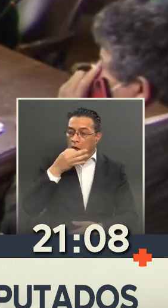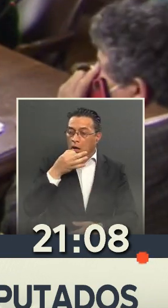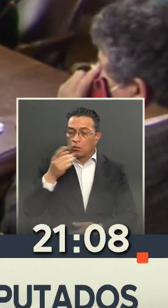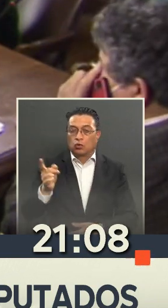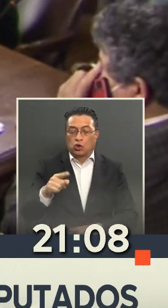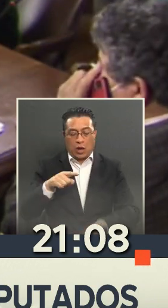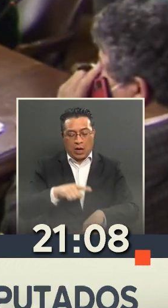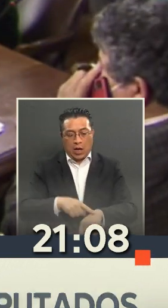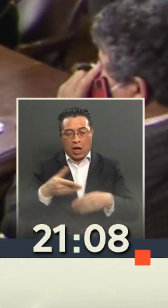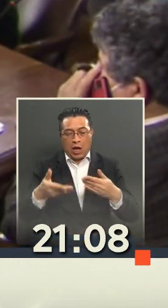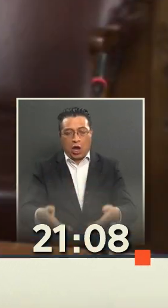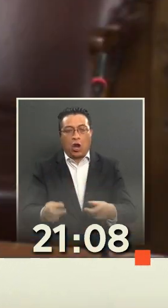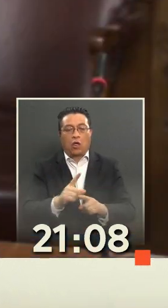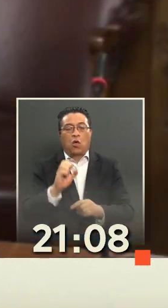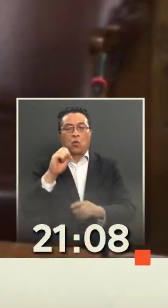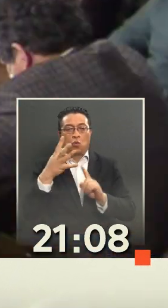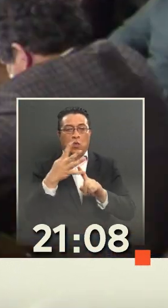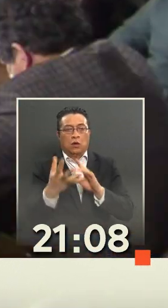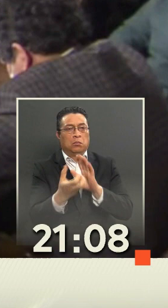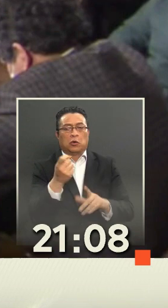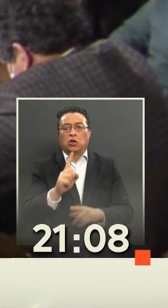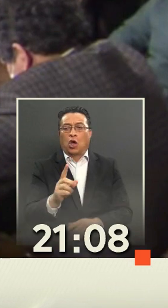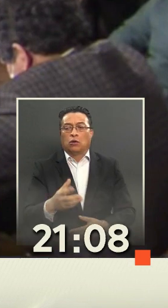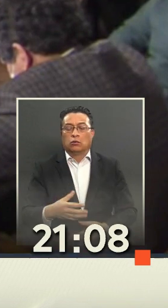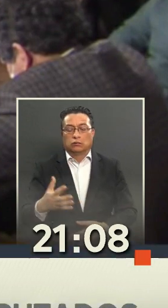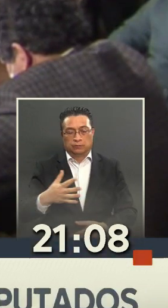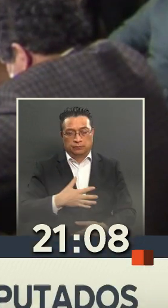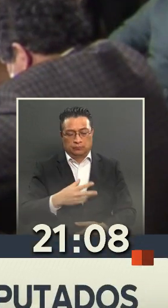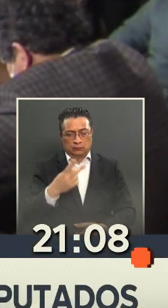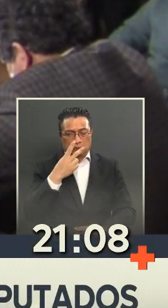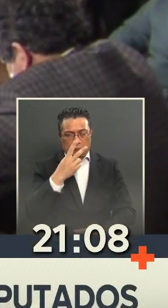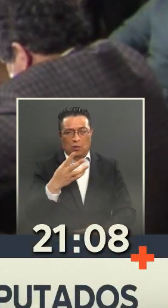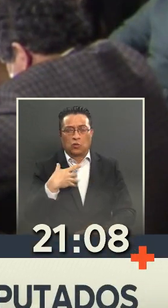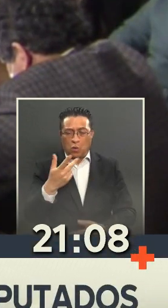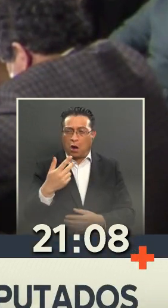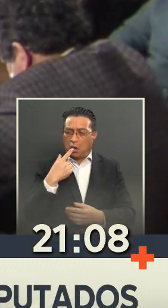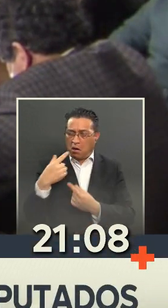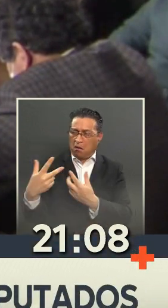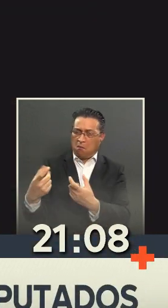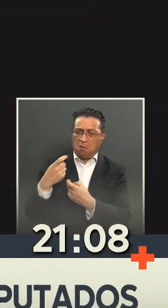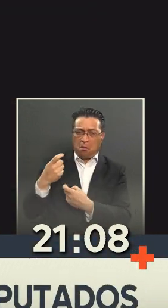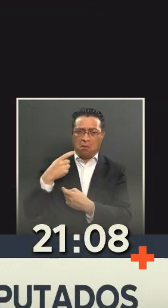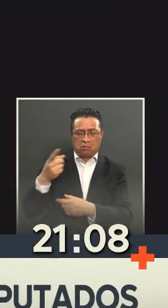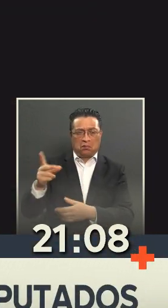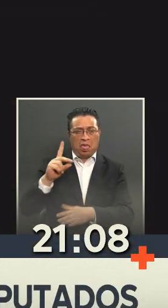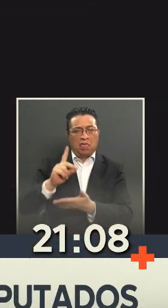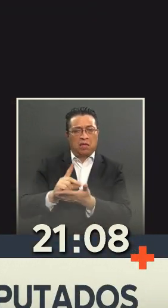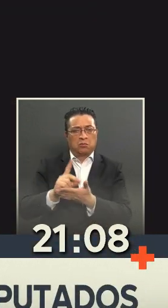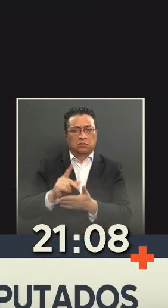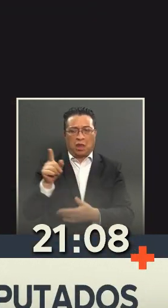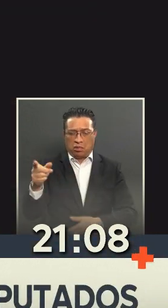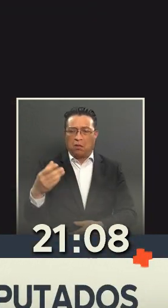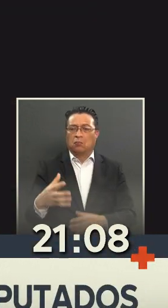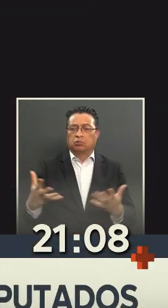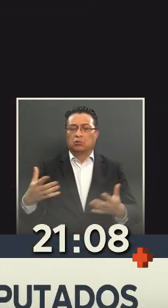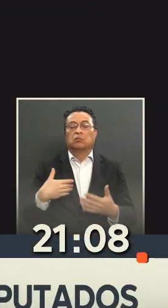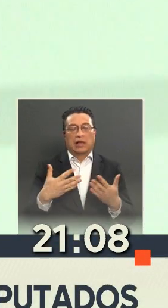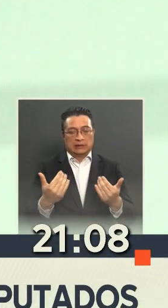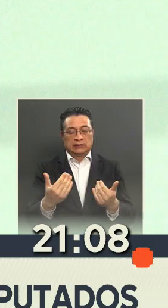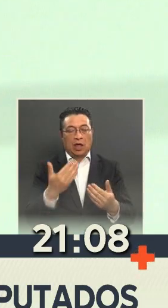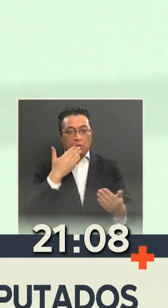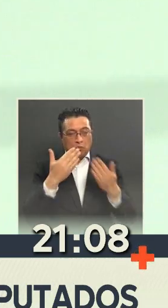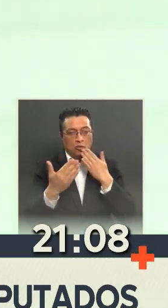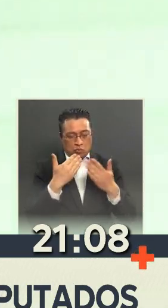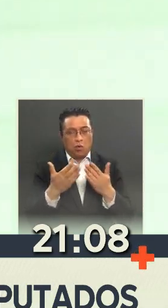para proceder a cuarto retiro. La verdad que encuentro bastante insidiosas las palabras del diputado Fuensalida. Yo creo que es necesario que la discusión se dé.